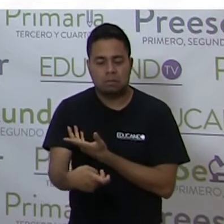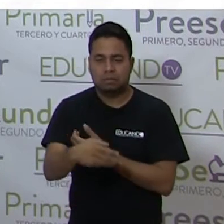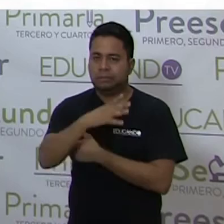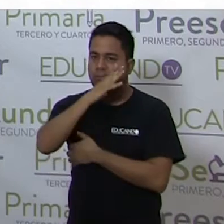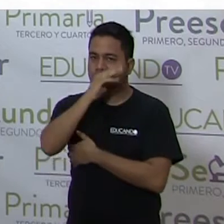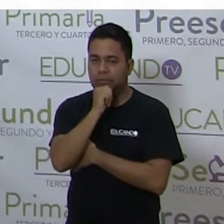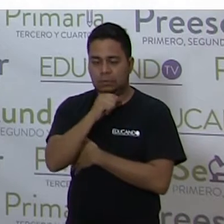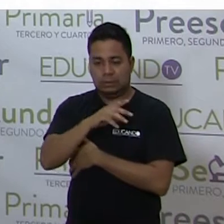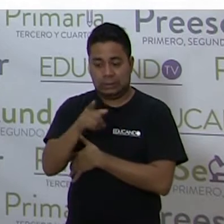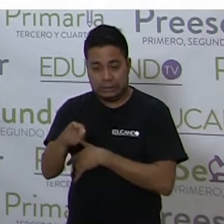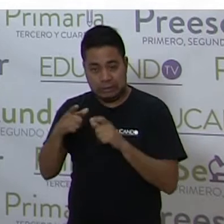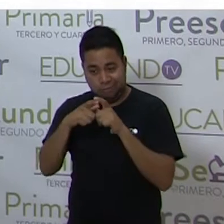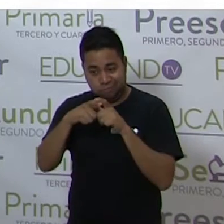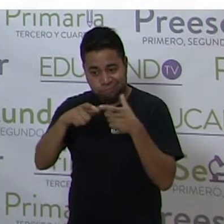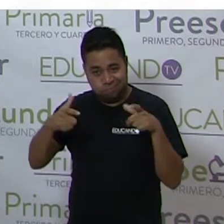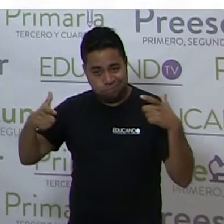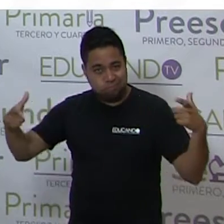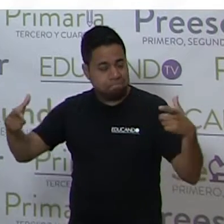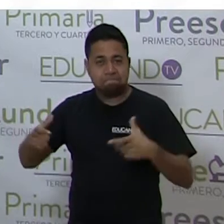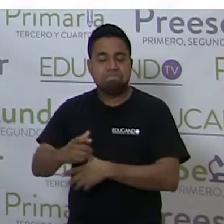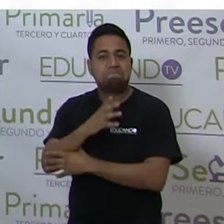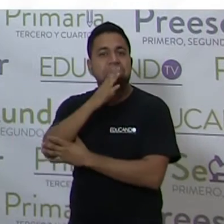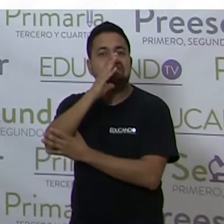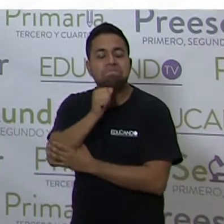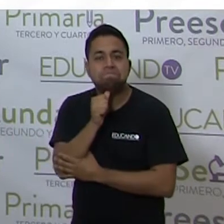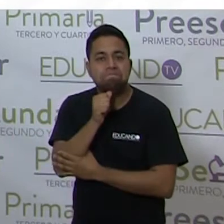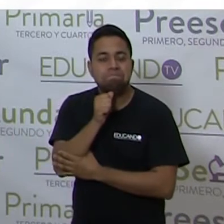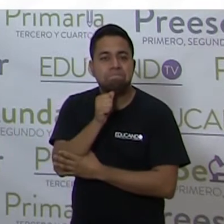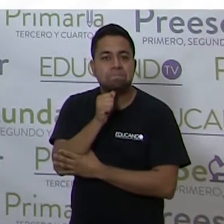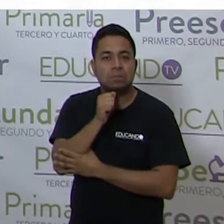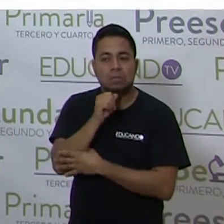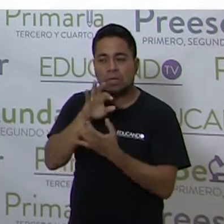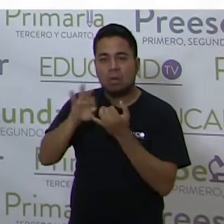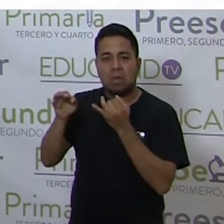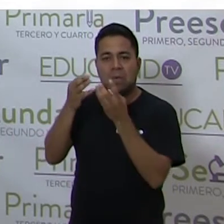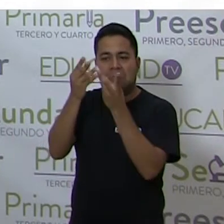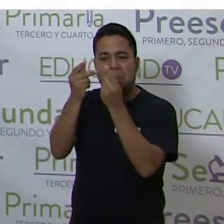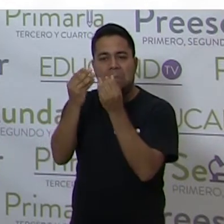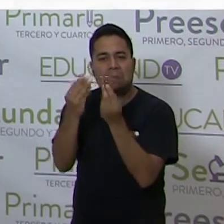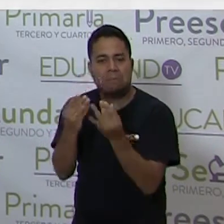podía multiplicarse. Y al final se deshizo.